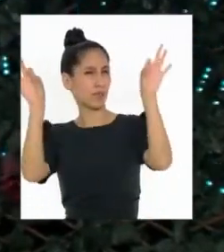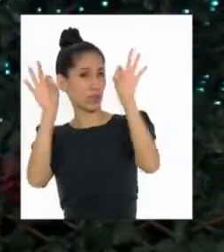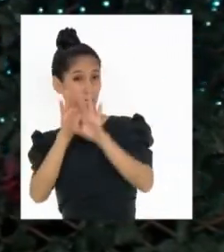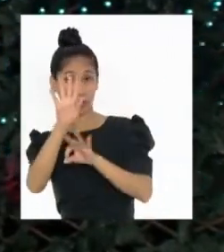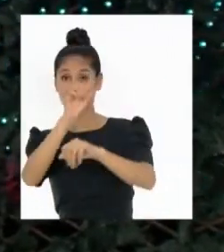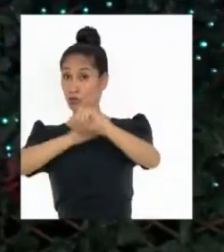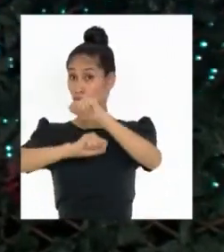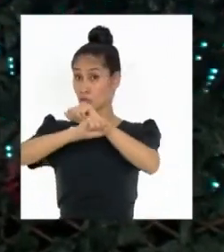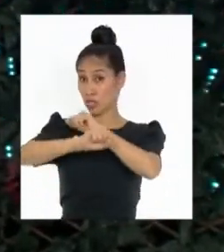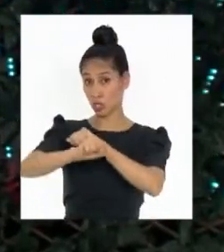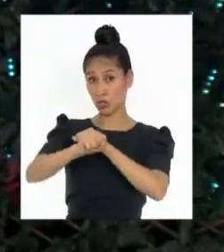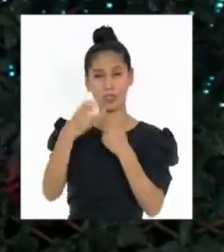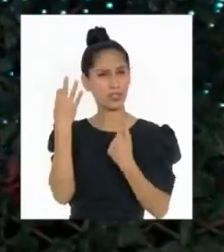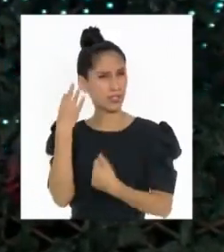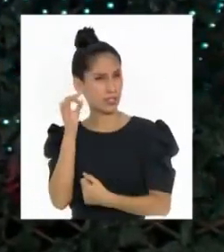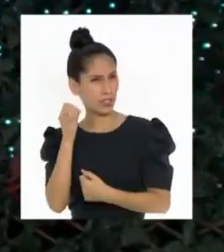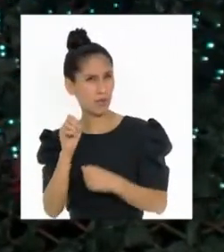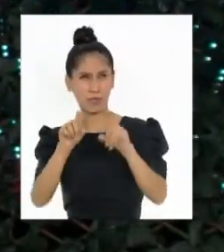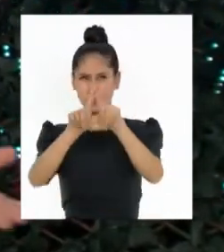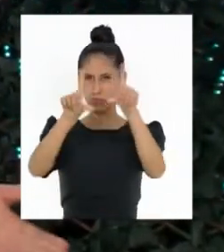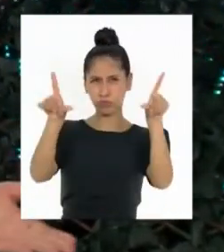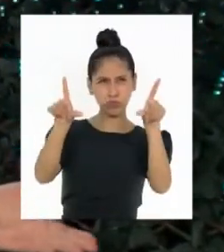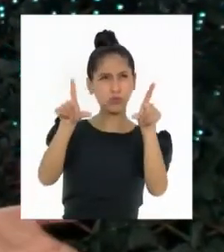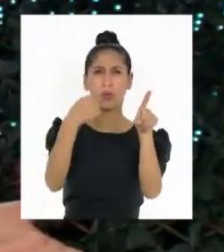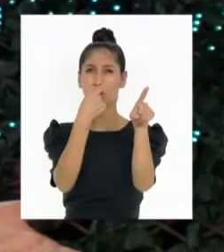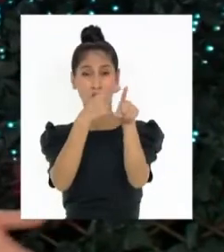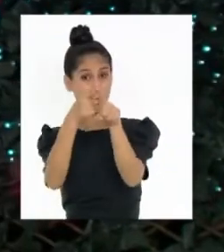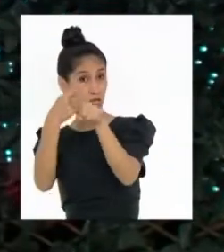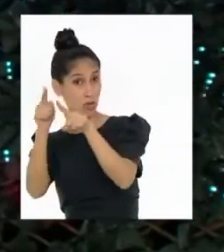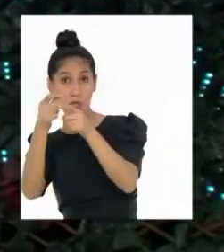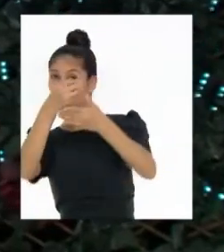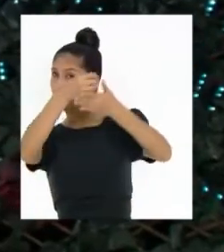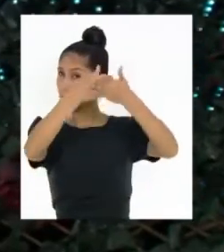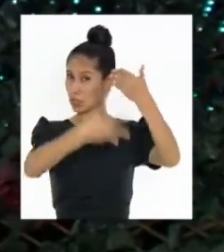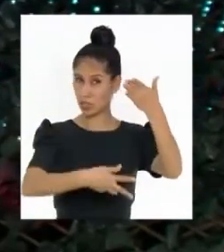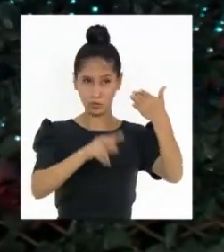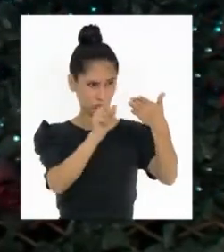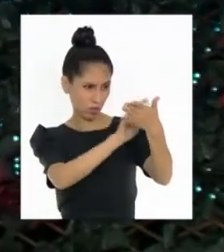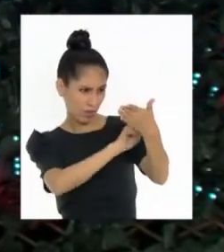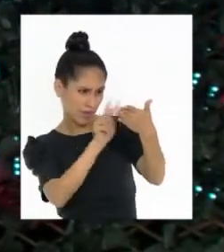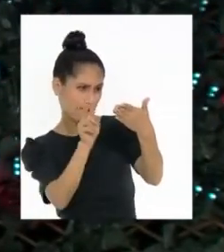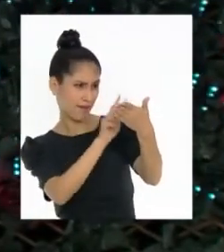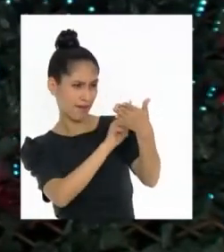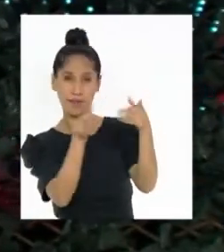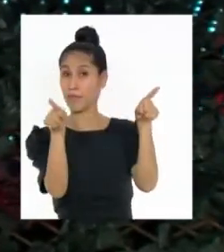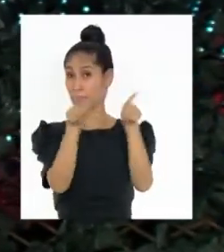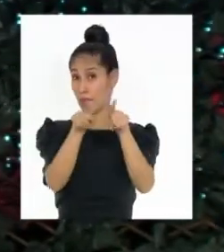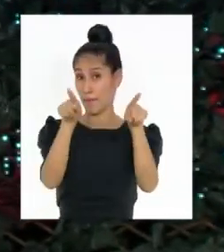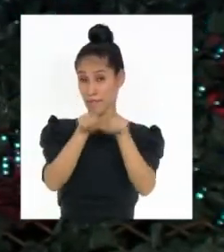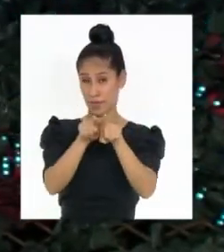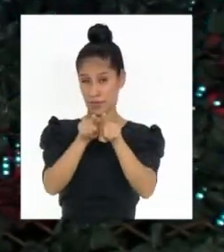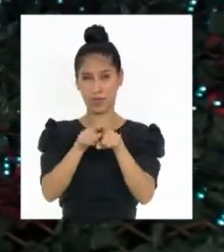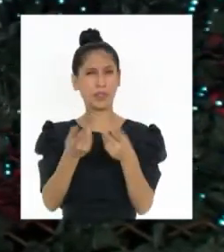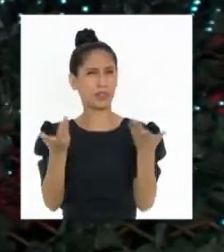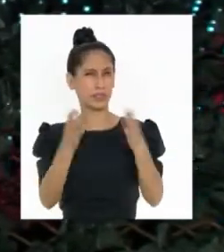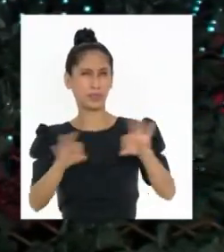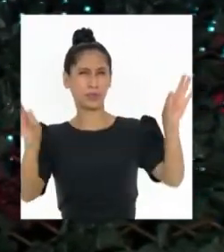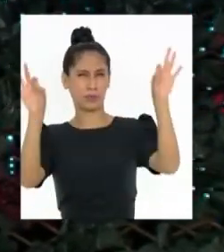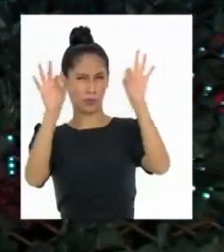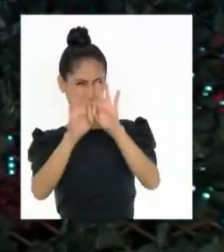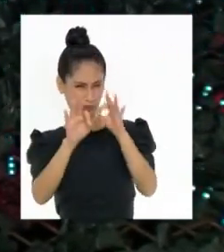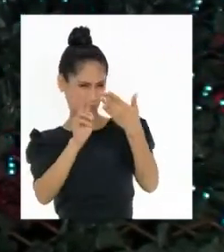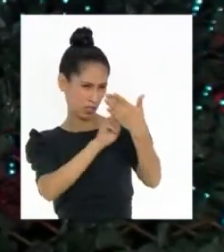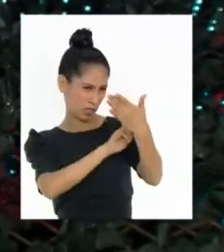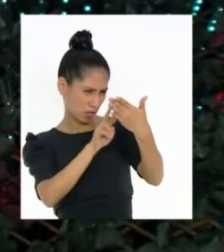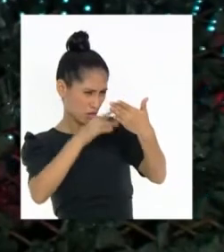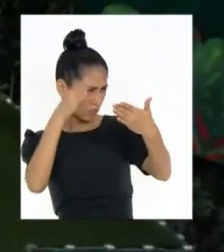e hijas tengan la oportunidad de interactuar con diversos textos y también poner atención especial al entorno letrado